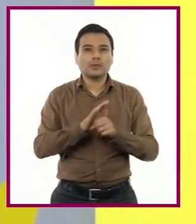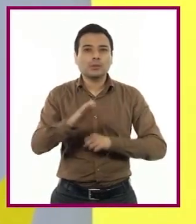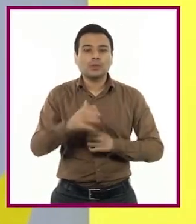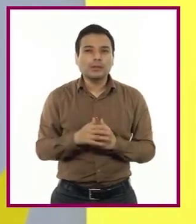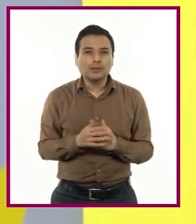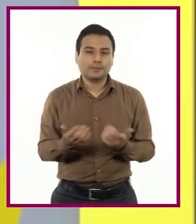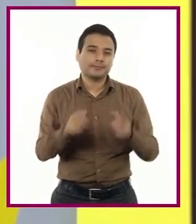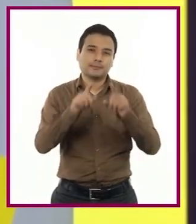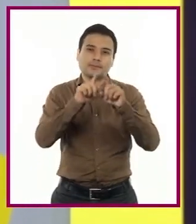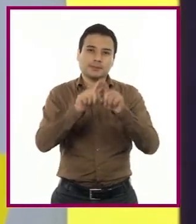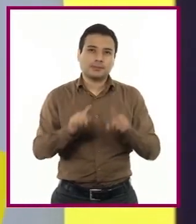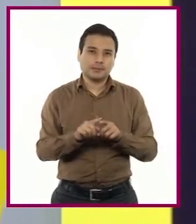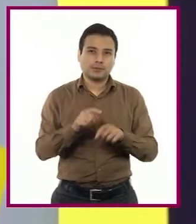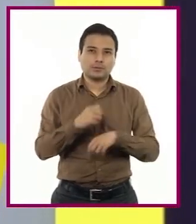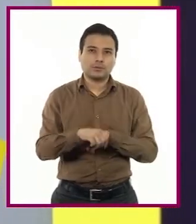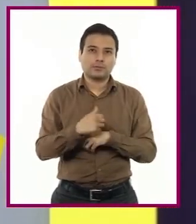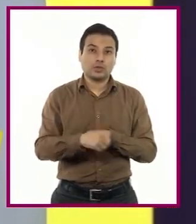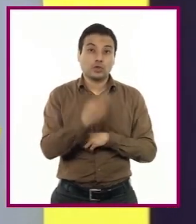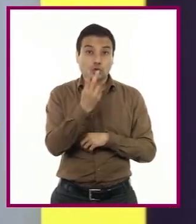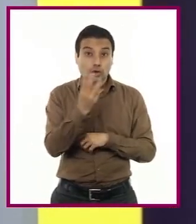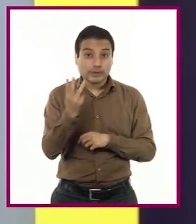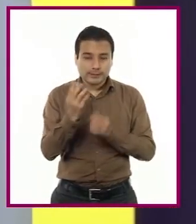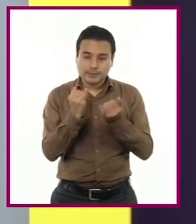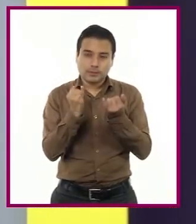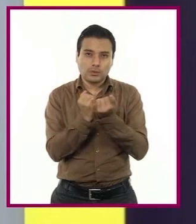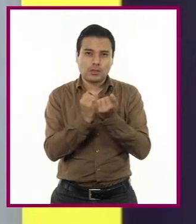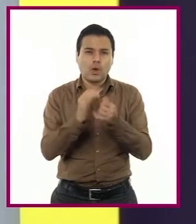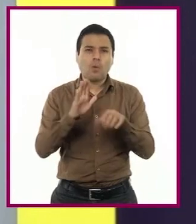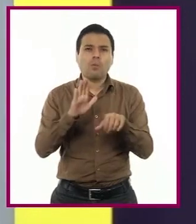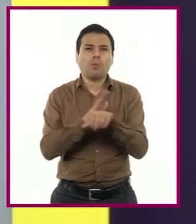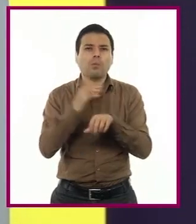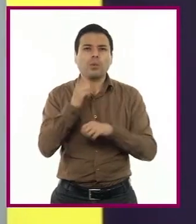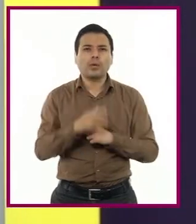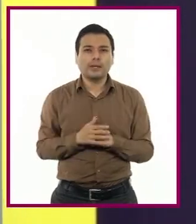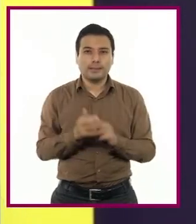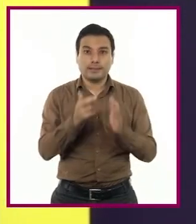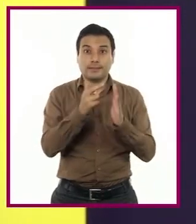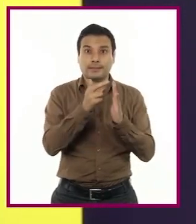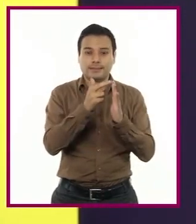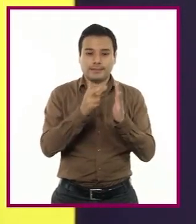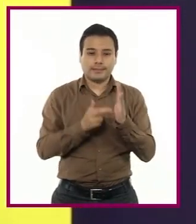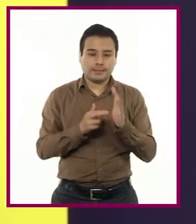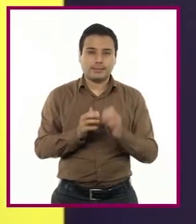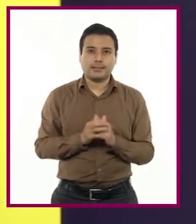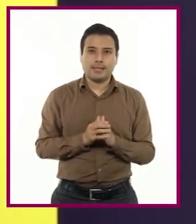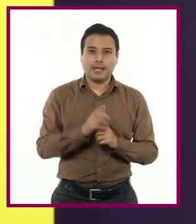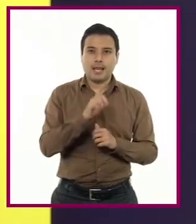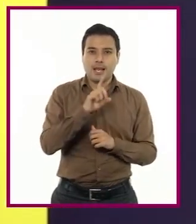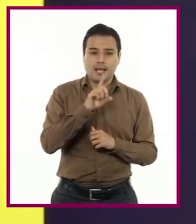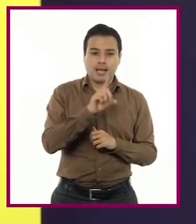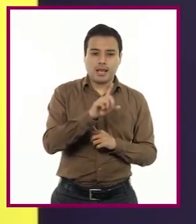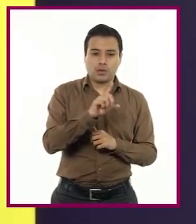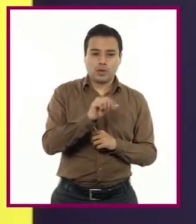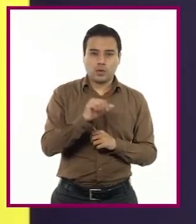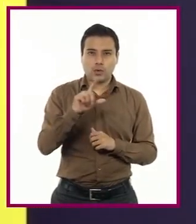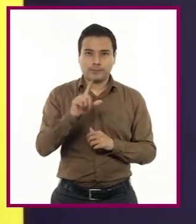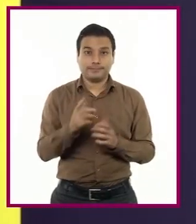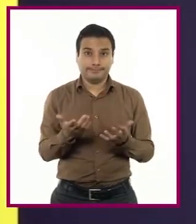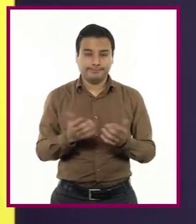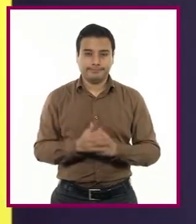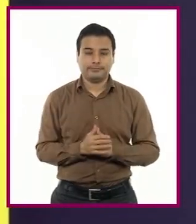son el triángulo 2 y el triángulo 3, porque el criterio es ángulo, lado, ángulo o